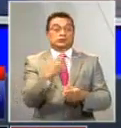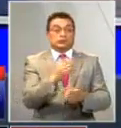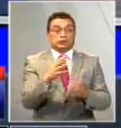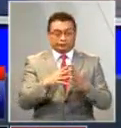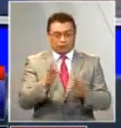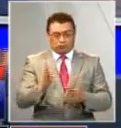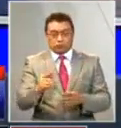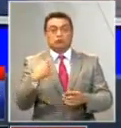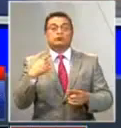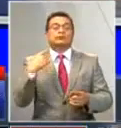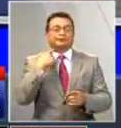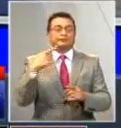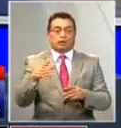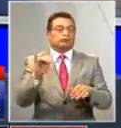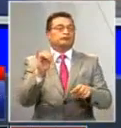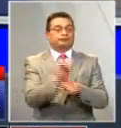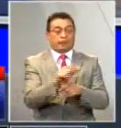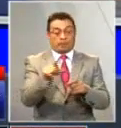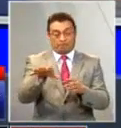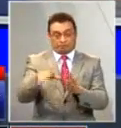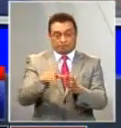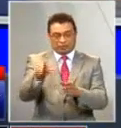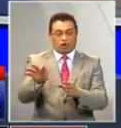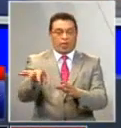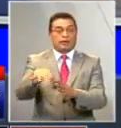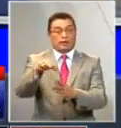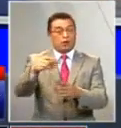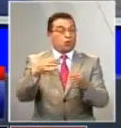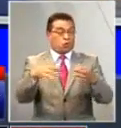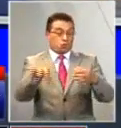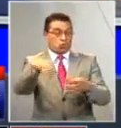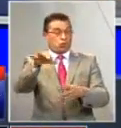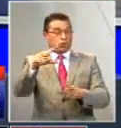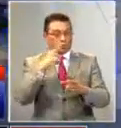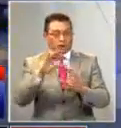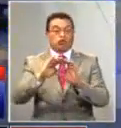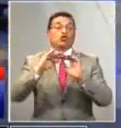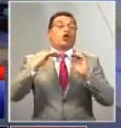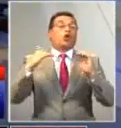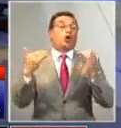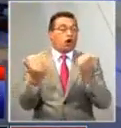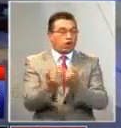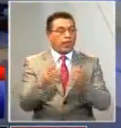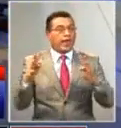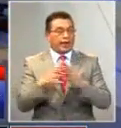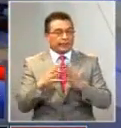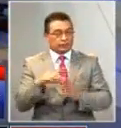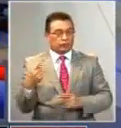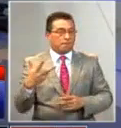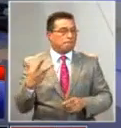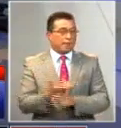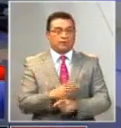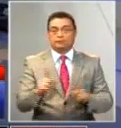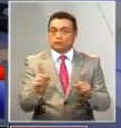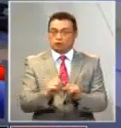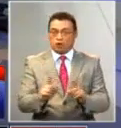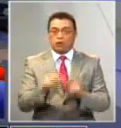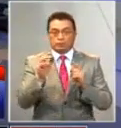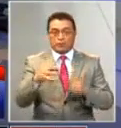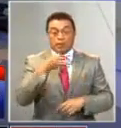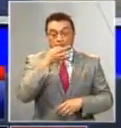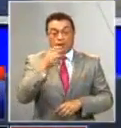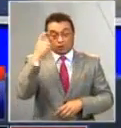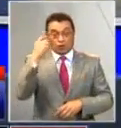señala como personas aisladas. No es parte del ejército en sí. Y me recuerda mucho a los casos